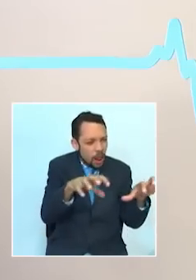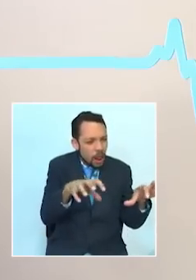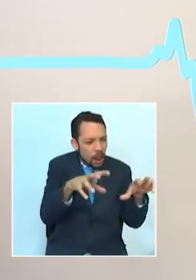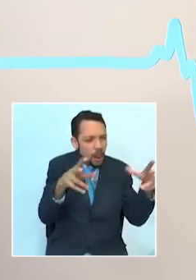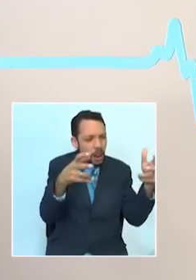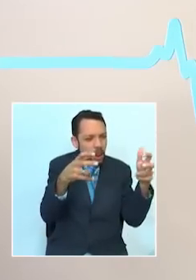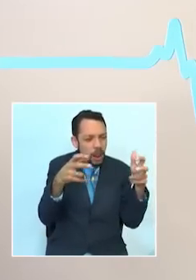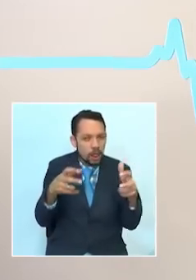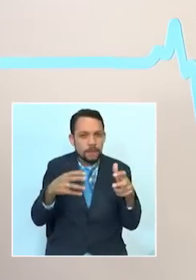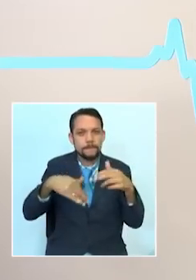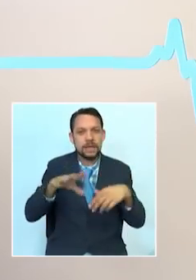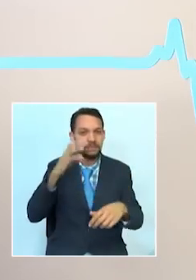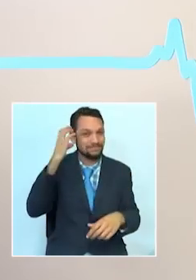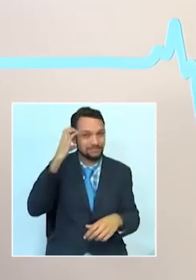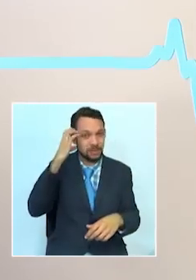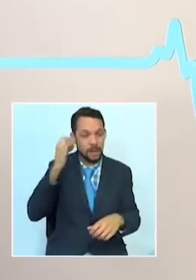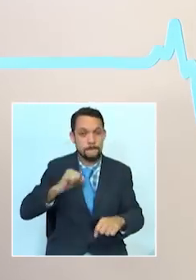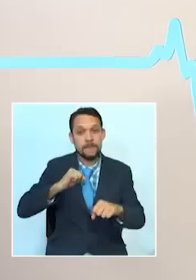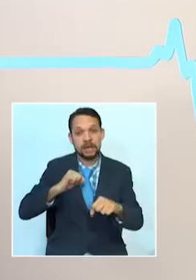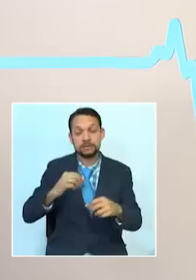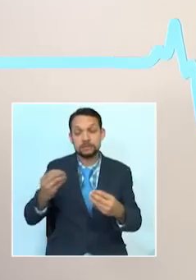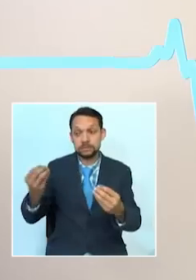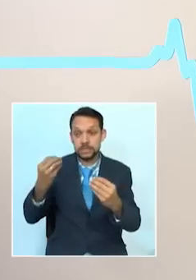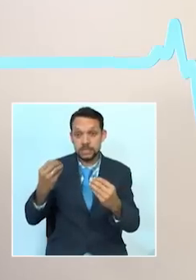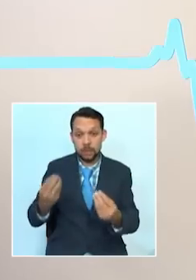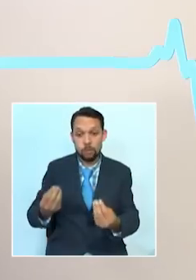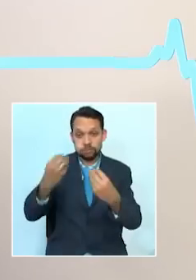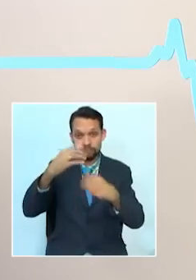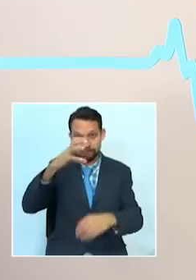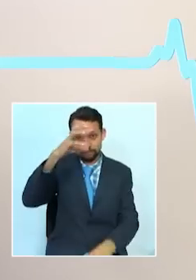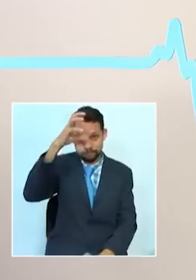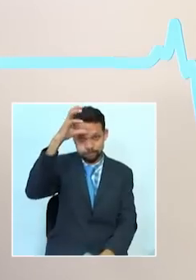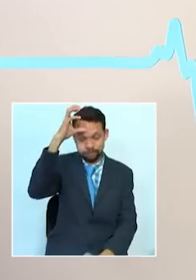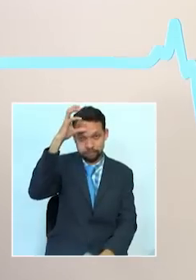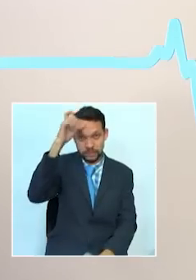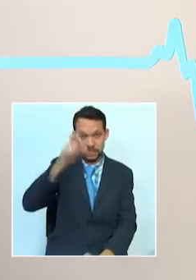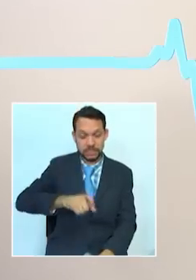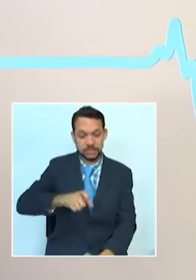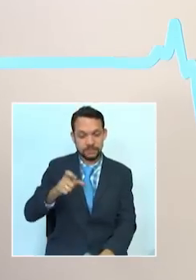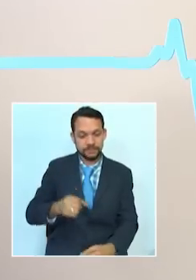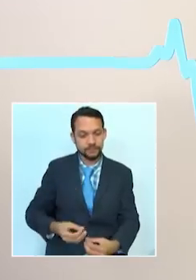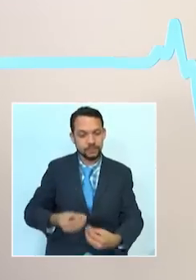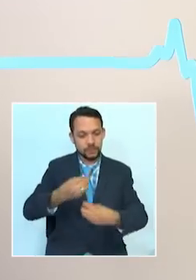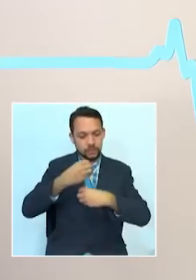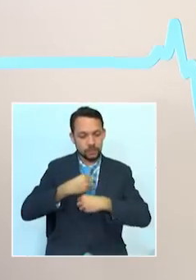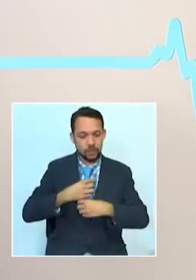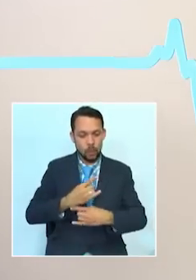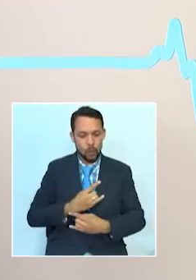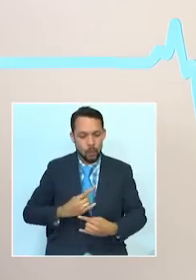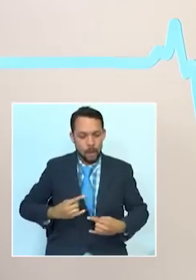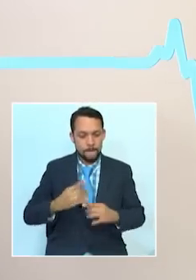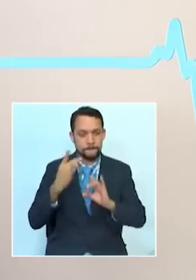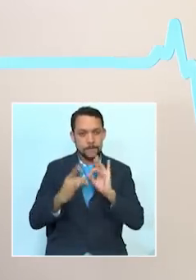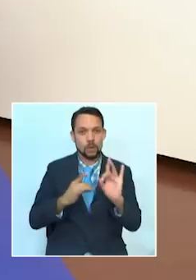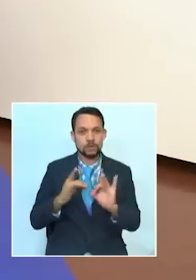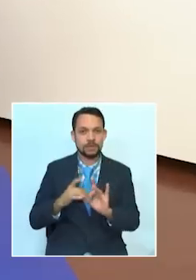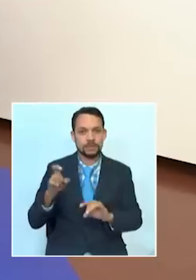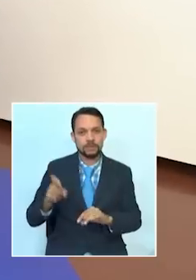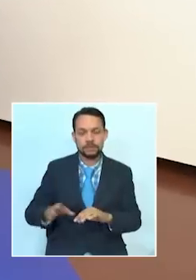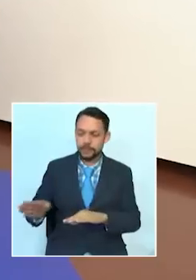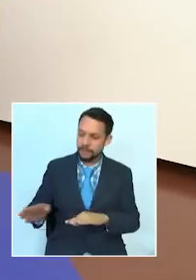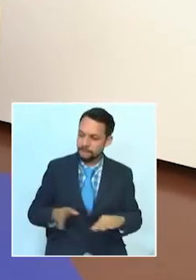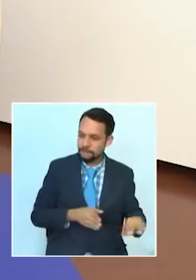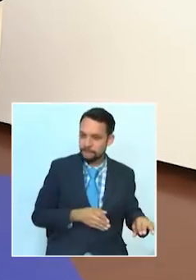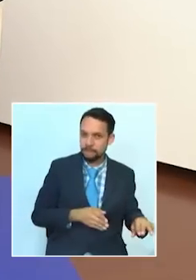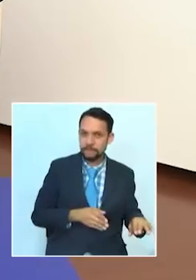que cualquier otra parte de nuestro cuerpo y necesita de nutrientes por eso la correcta nutrición es fundamental otro